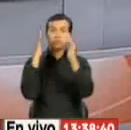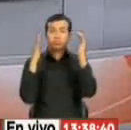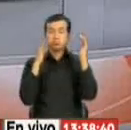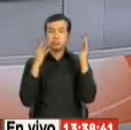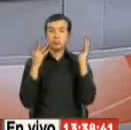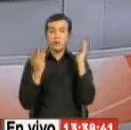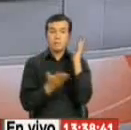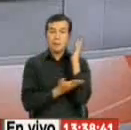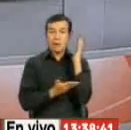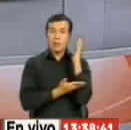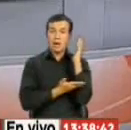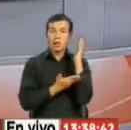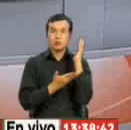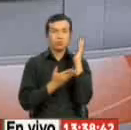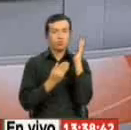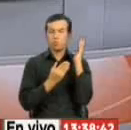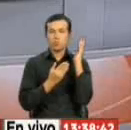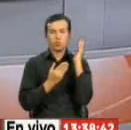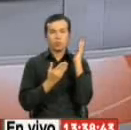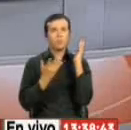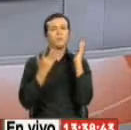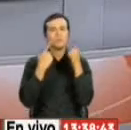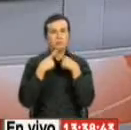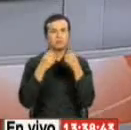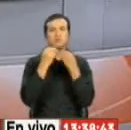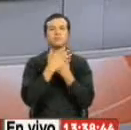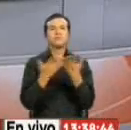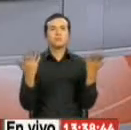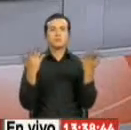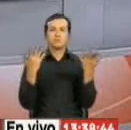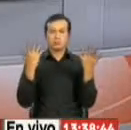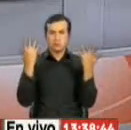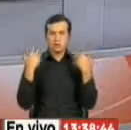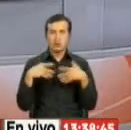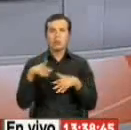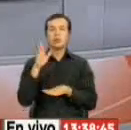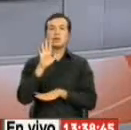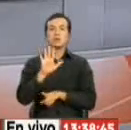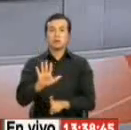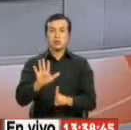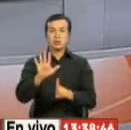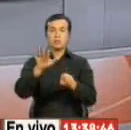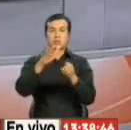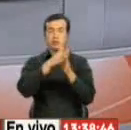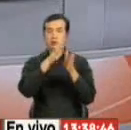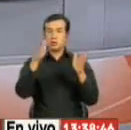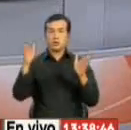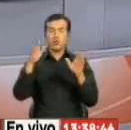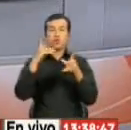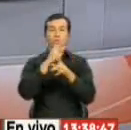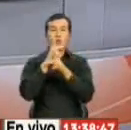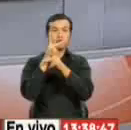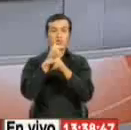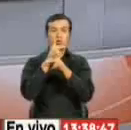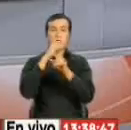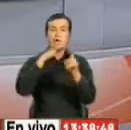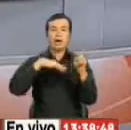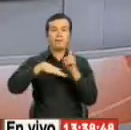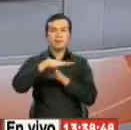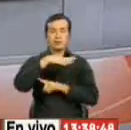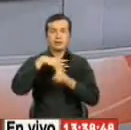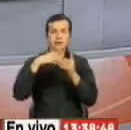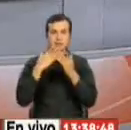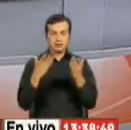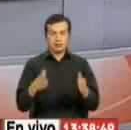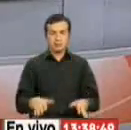tasas de deforestación el anuncio fue hecho durante la rendición de cuentas de los seis meses de gestión del consejo de hábitat y